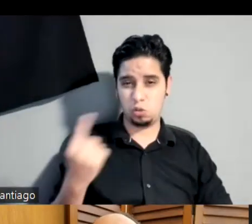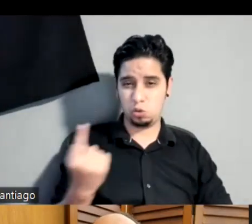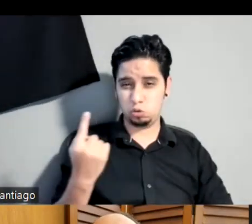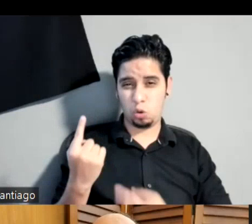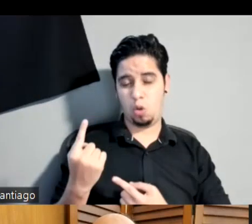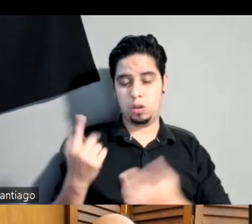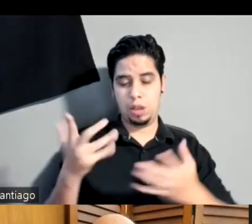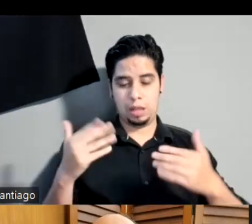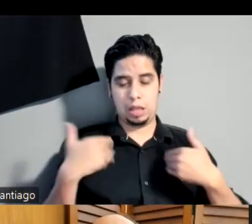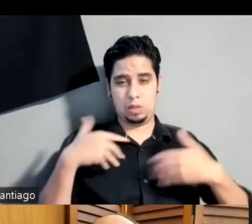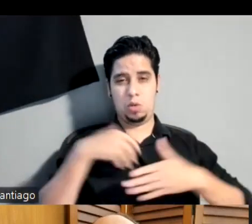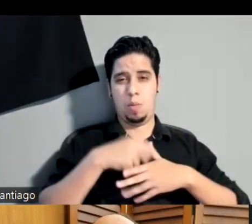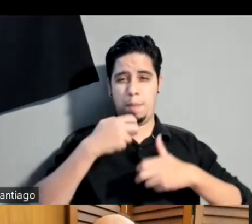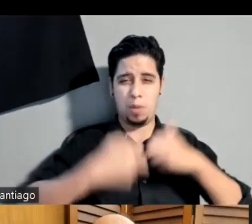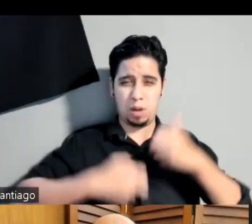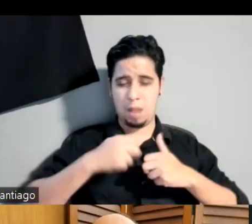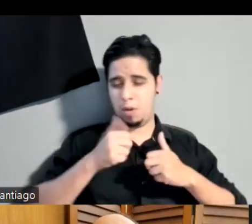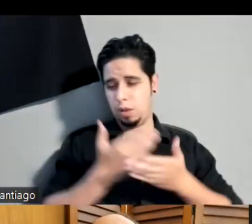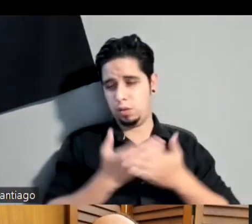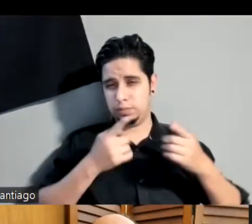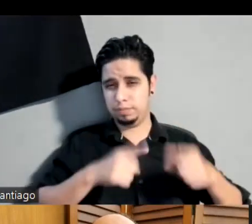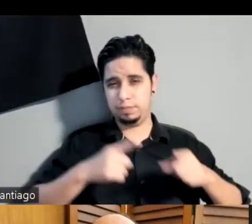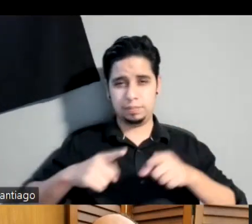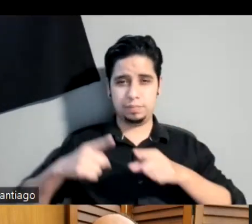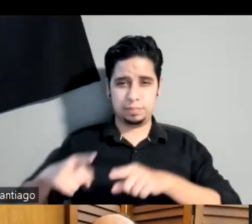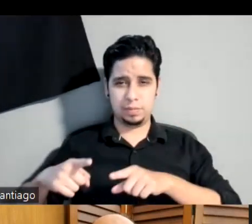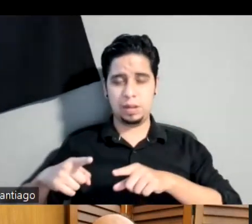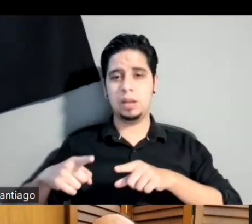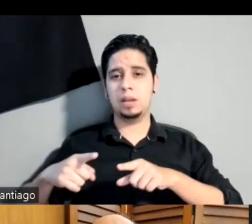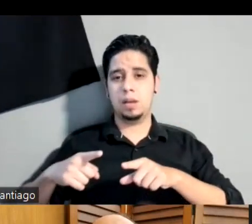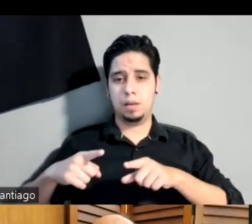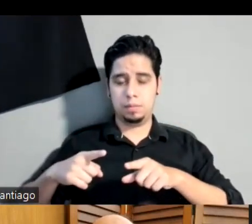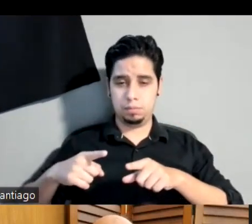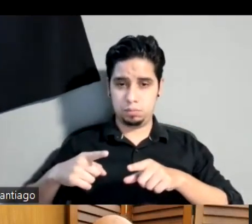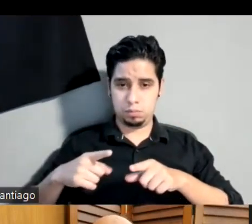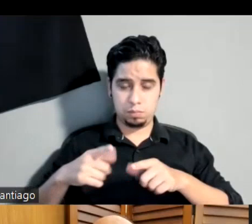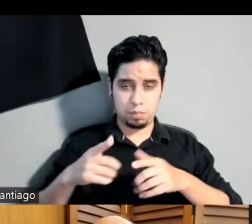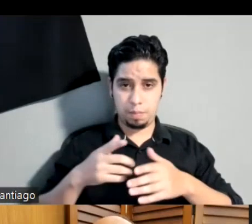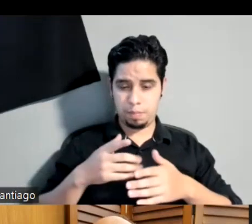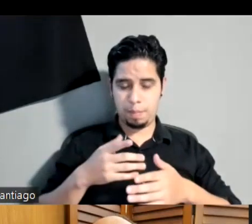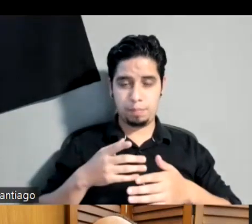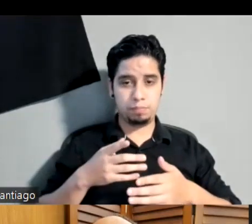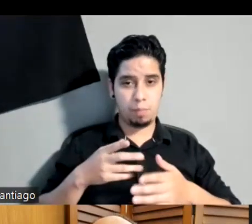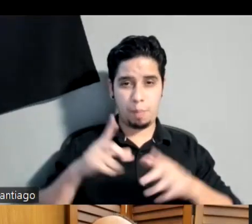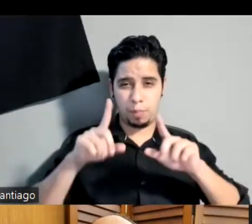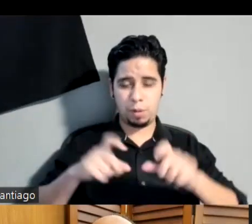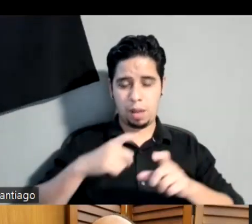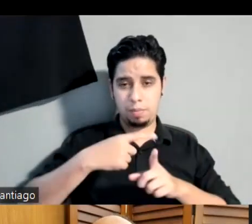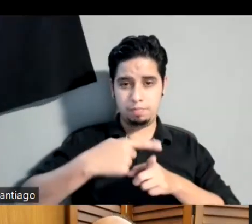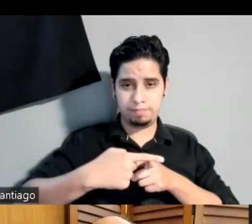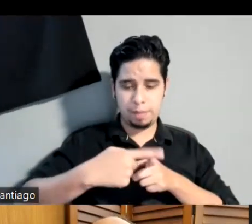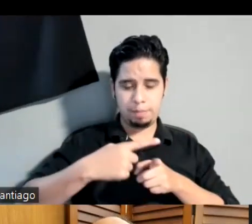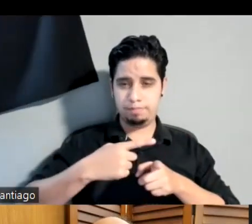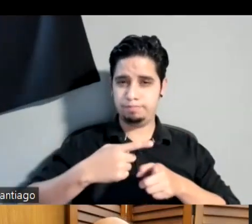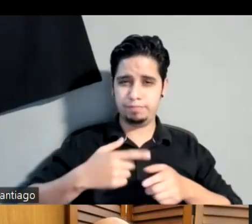sus problemitas y sus cosas. Las drogas de la mamá en el embarazo, a los 16 años lo dejaron solo, lo